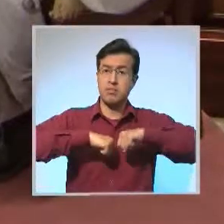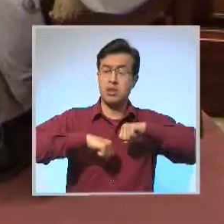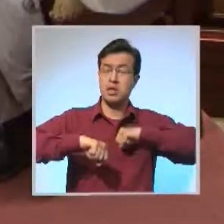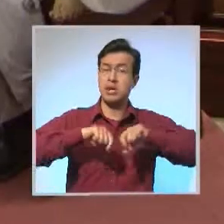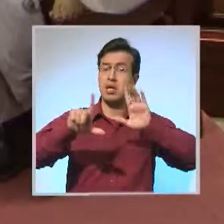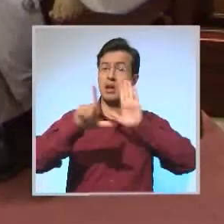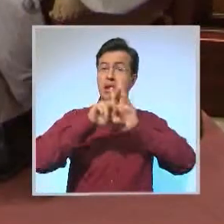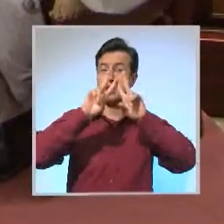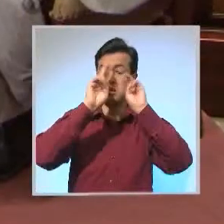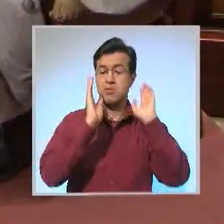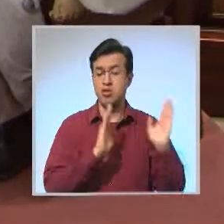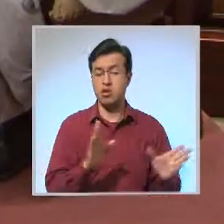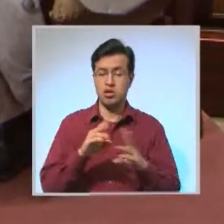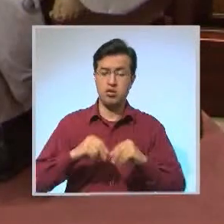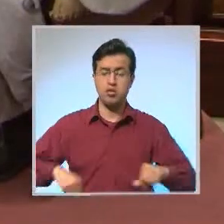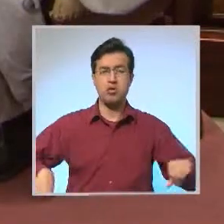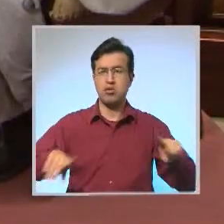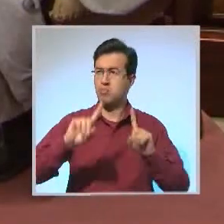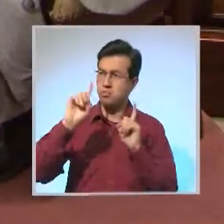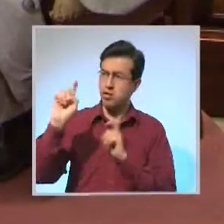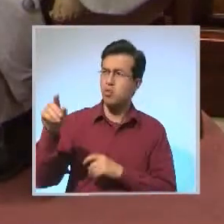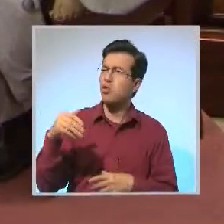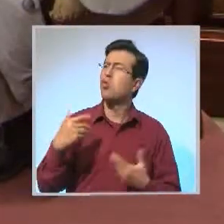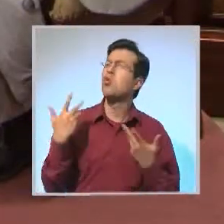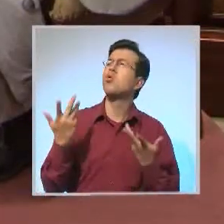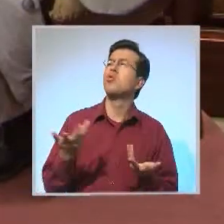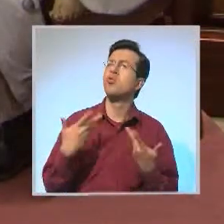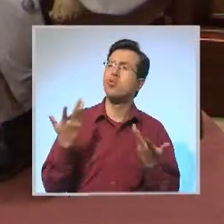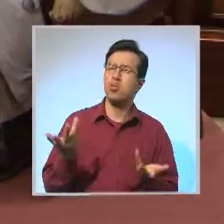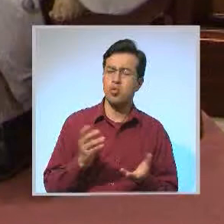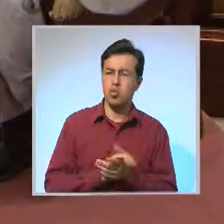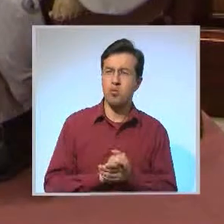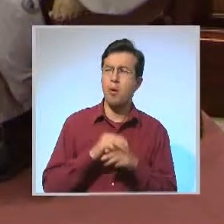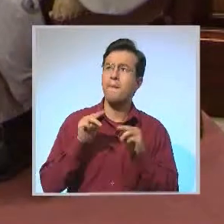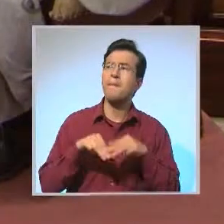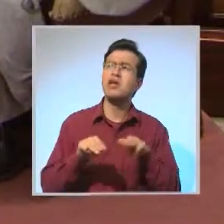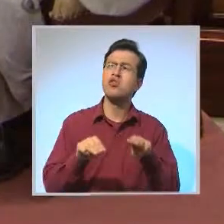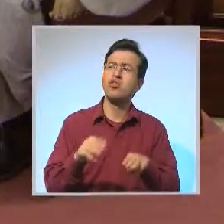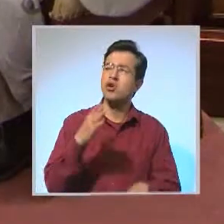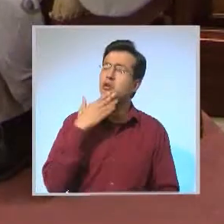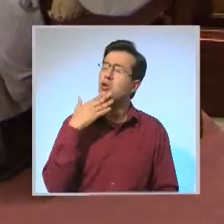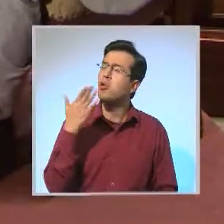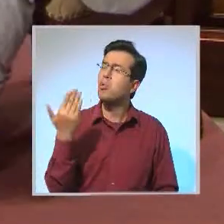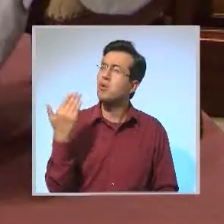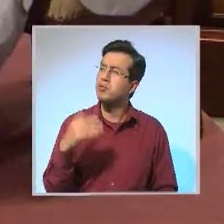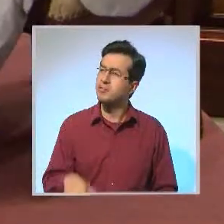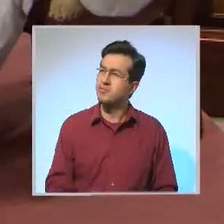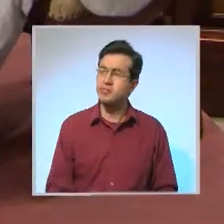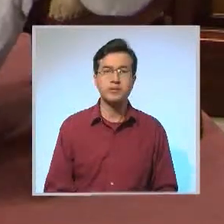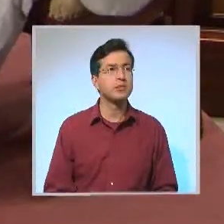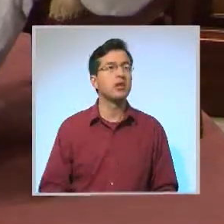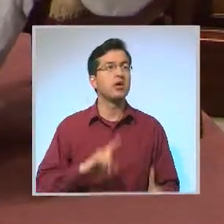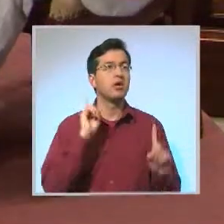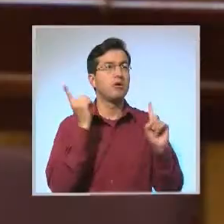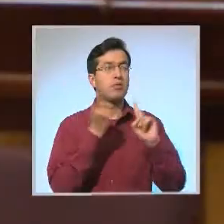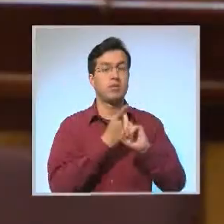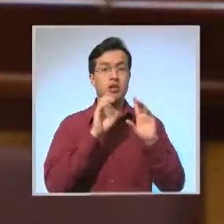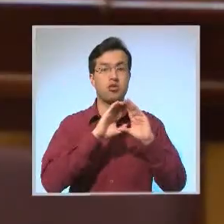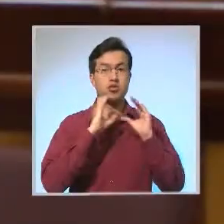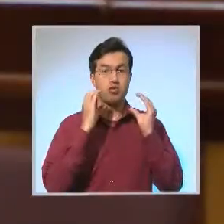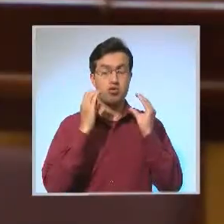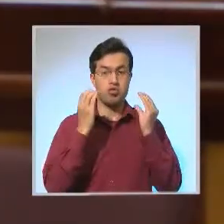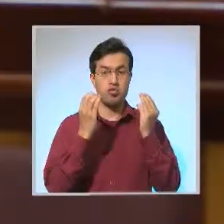de ley de ordenamiento territorial un poquito cómo está diseñada la metodología para este trámite y asambleísta primero el consejo de